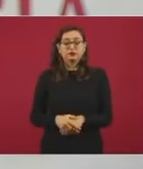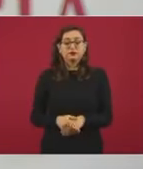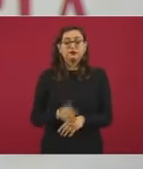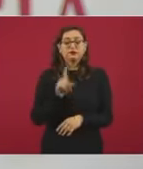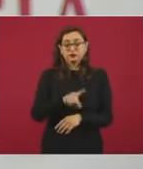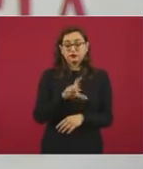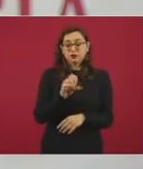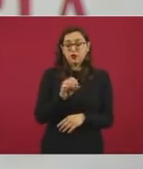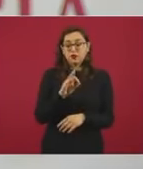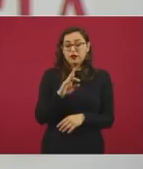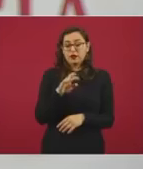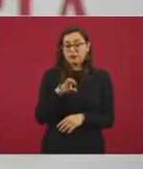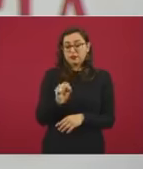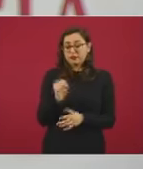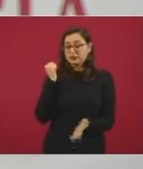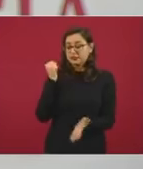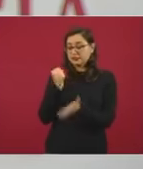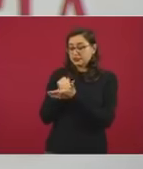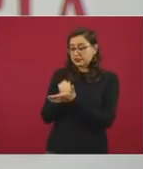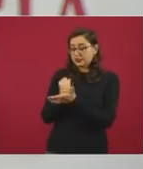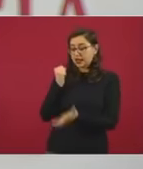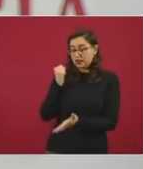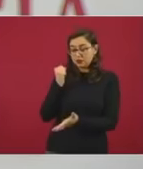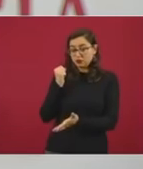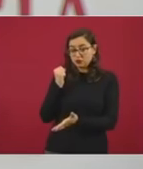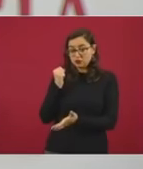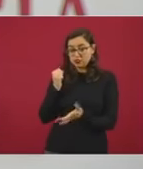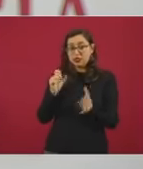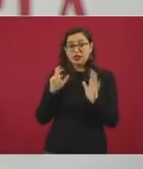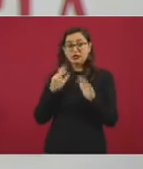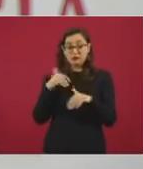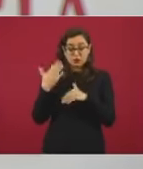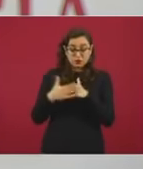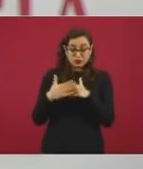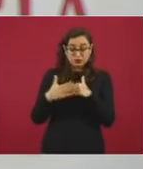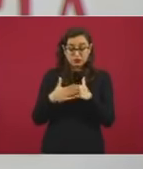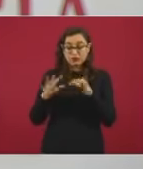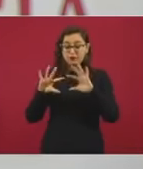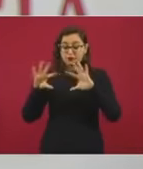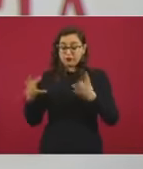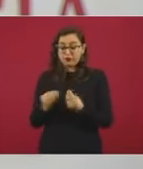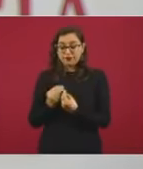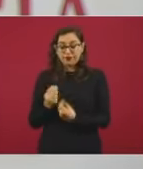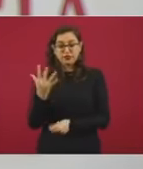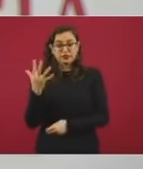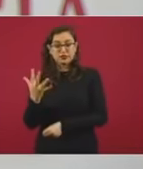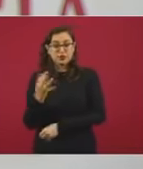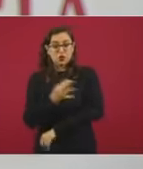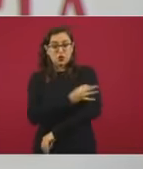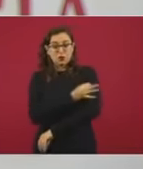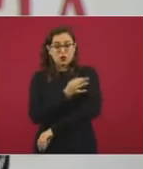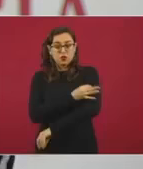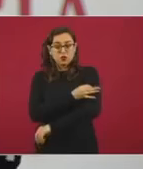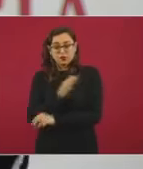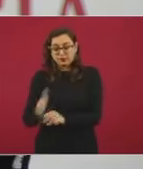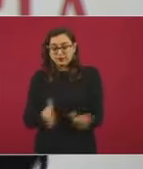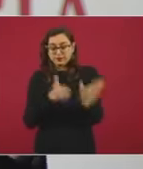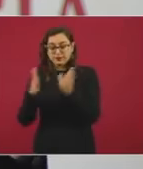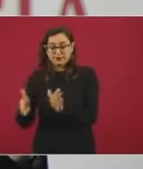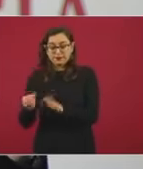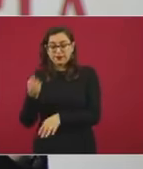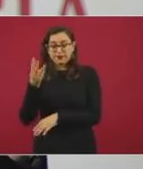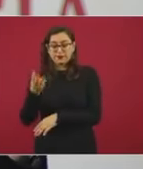autorice, tendríamos en total 5 vacunas en fase 3 en México, que ese fue el compromiso que